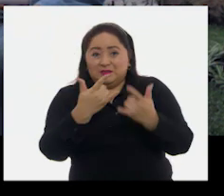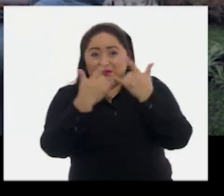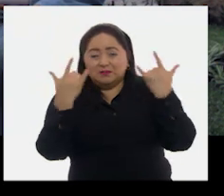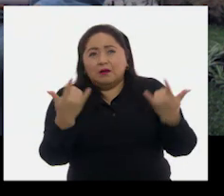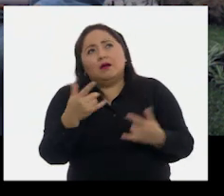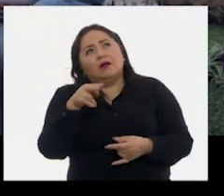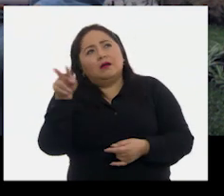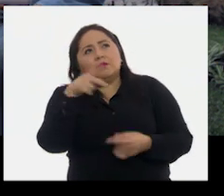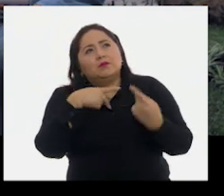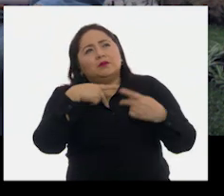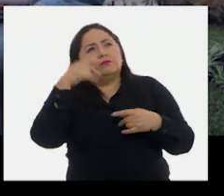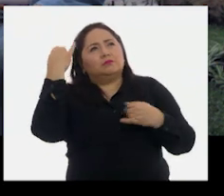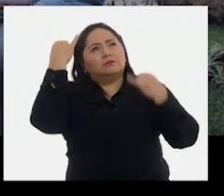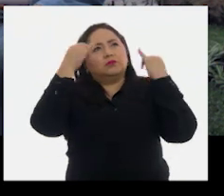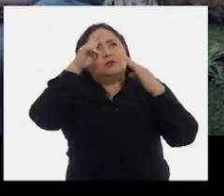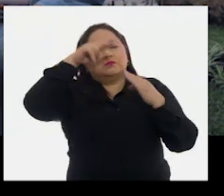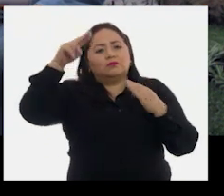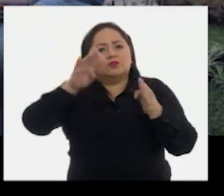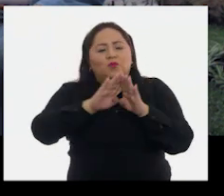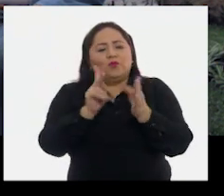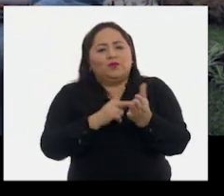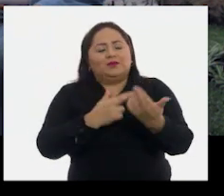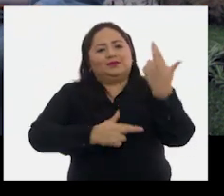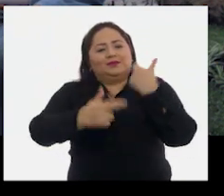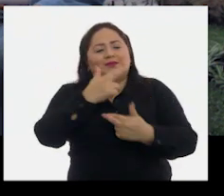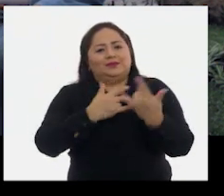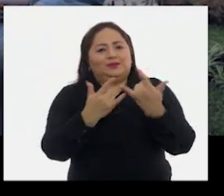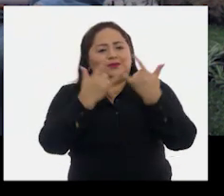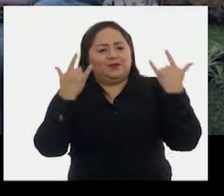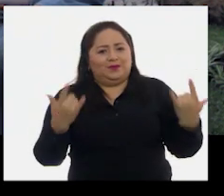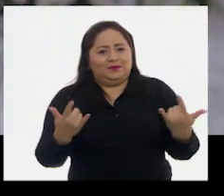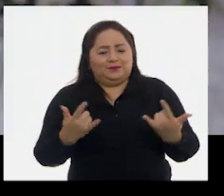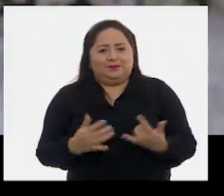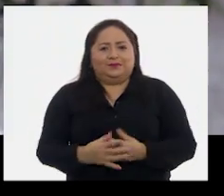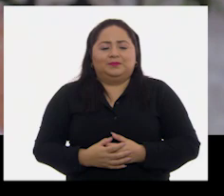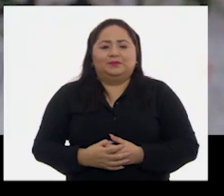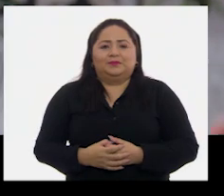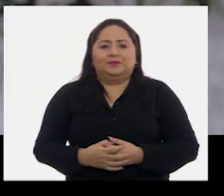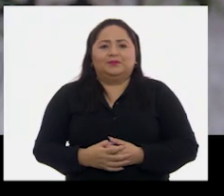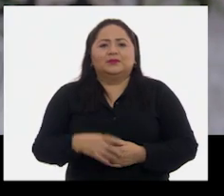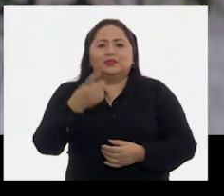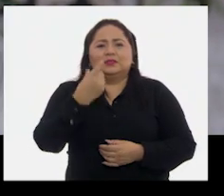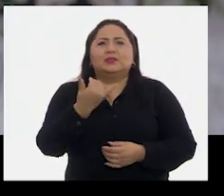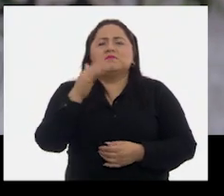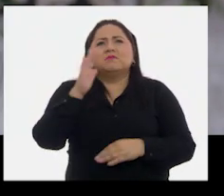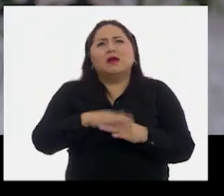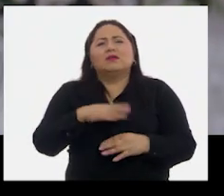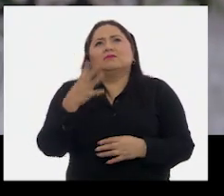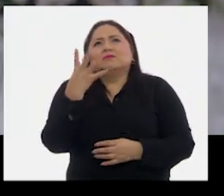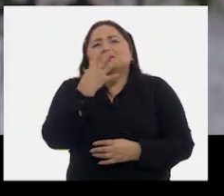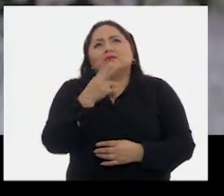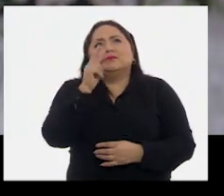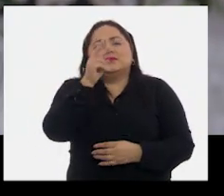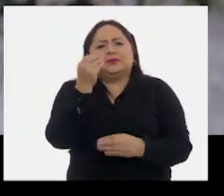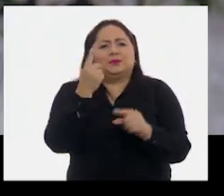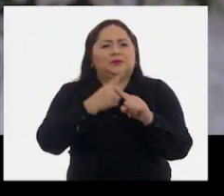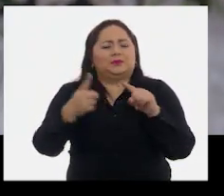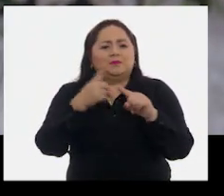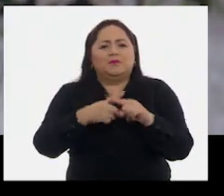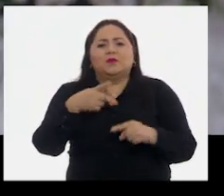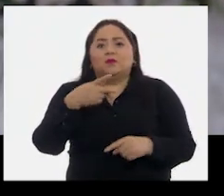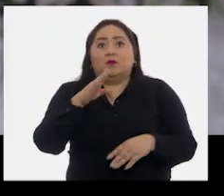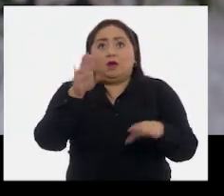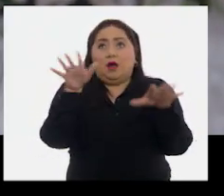los muralistas empiezan a recuperar otro tipo de fuentes y se vuelve mucho más rico, mucho más variado, sin cambiar